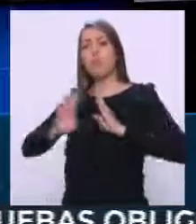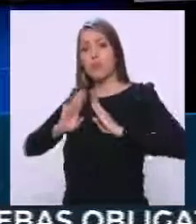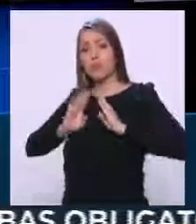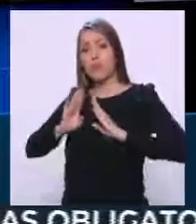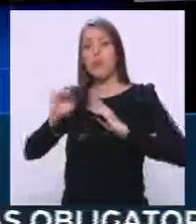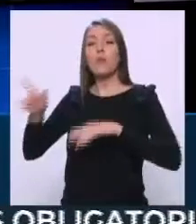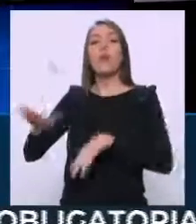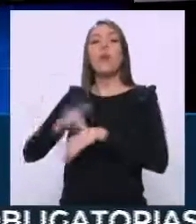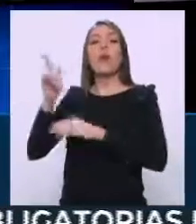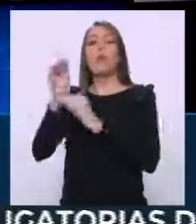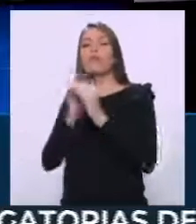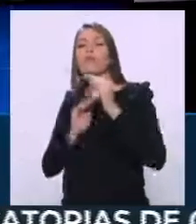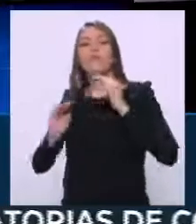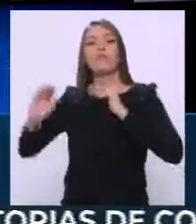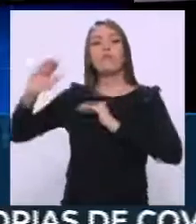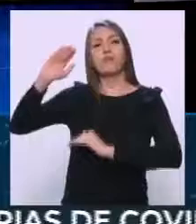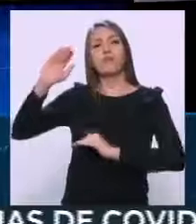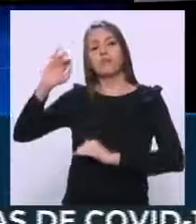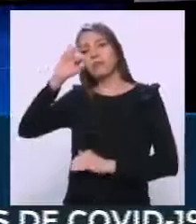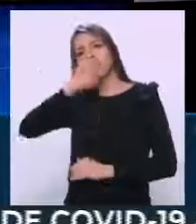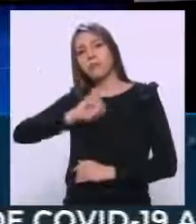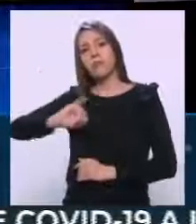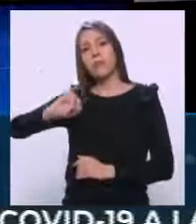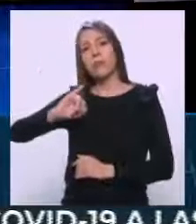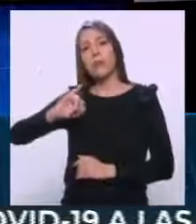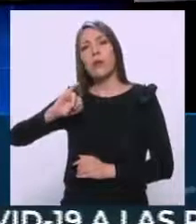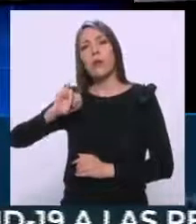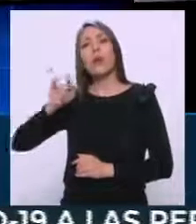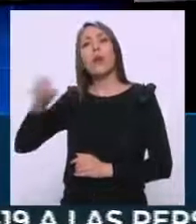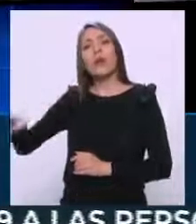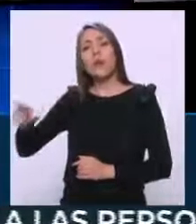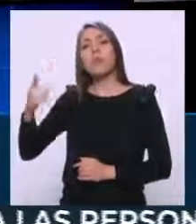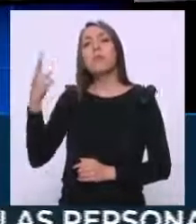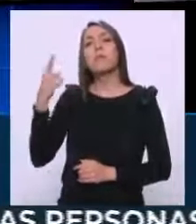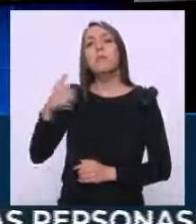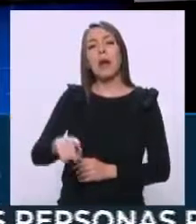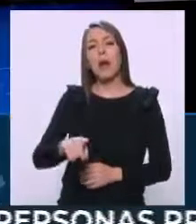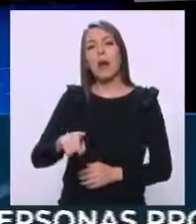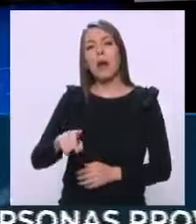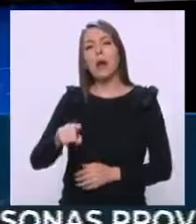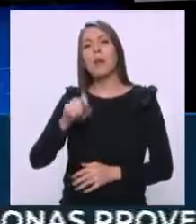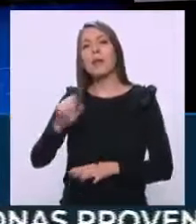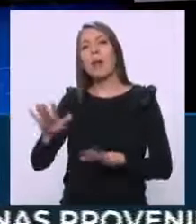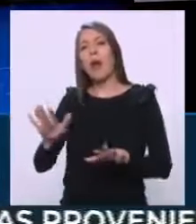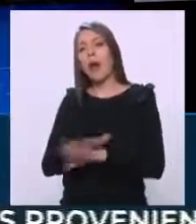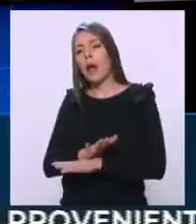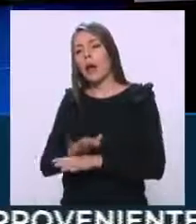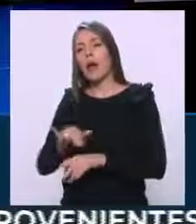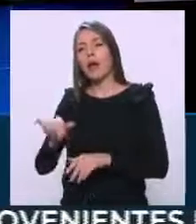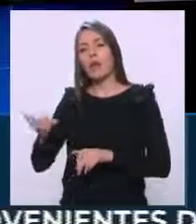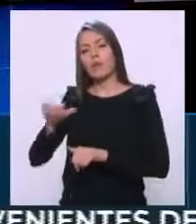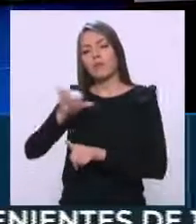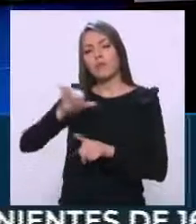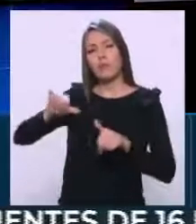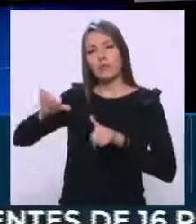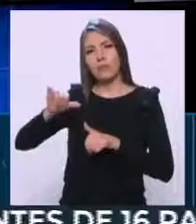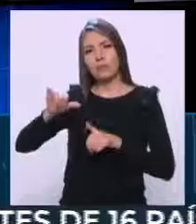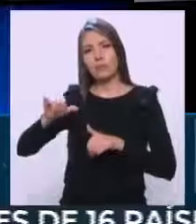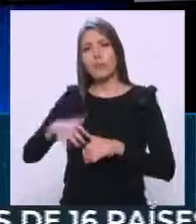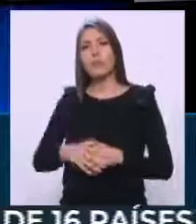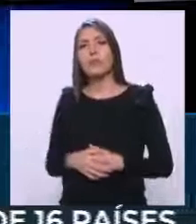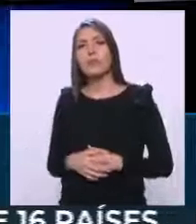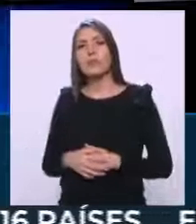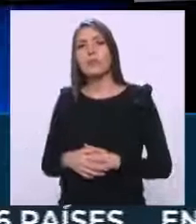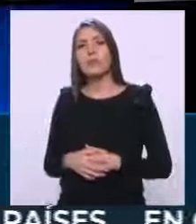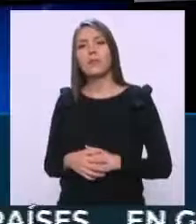comandante supremo, de ordenar la suplencia de autoridades civiles es que cada vez que las